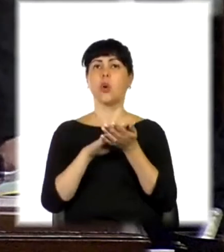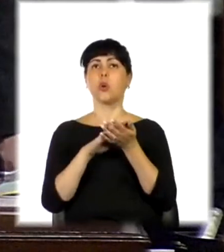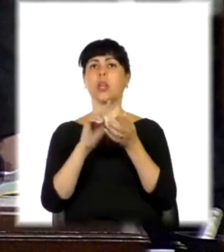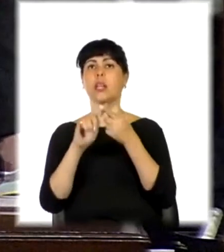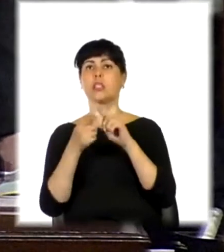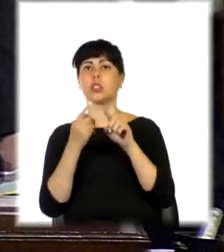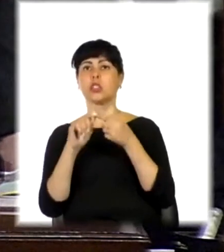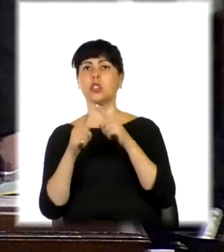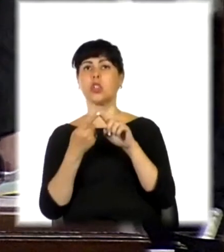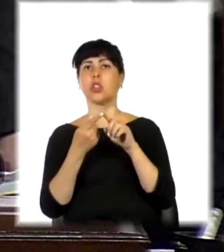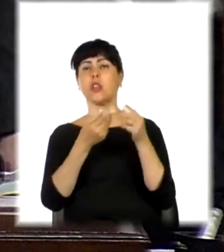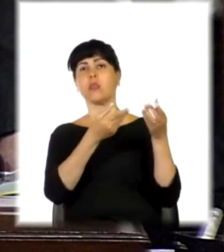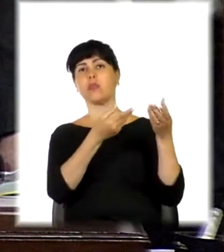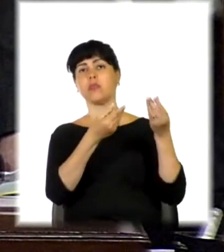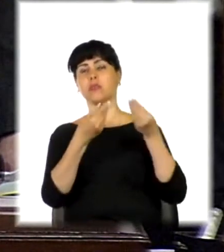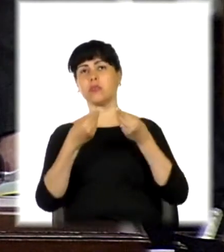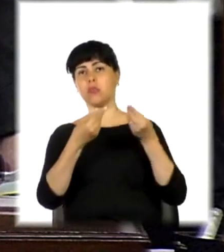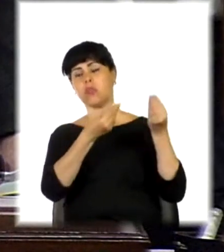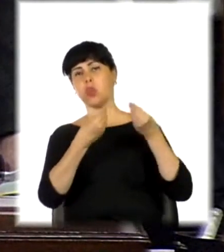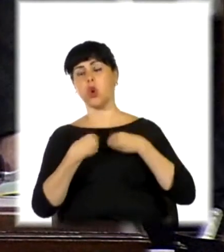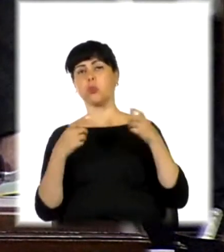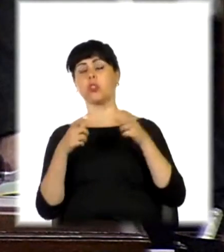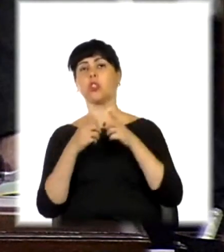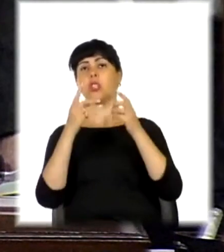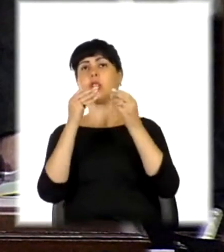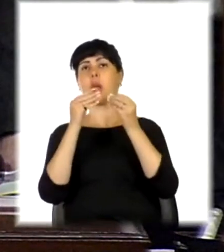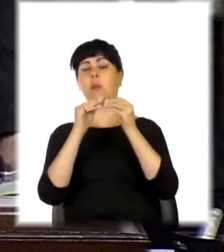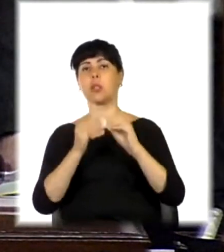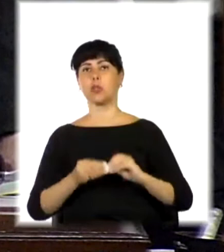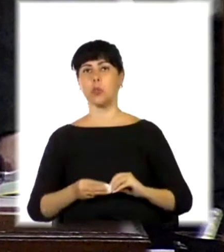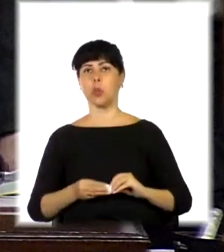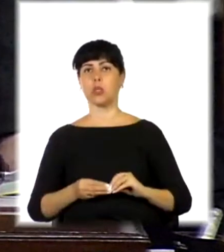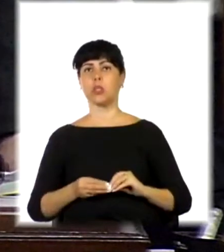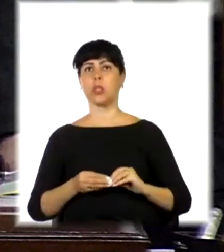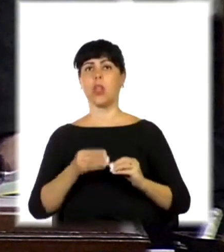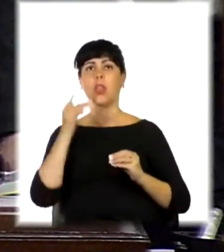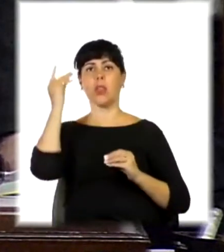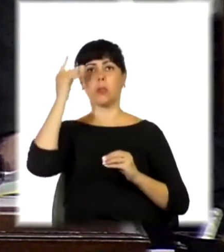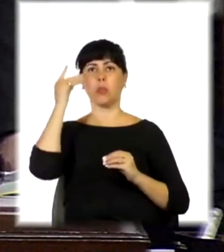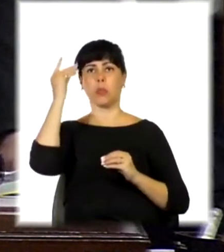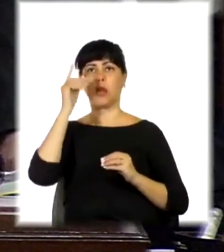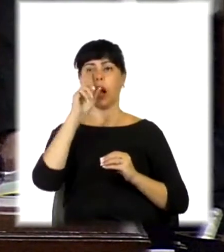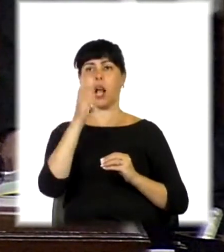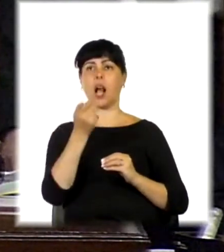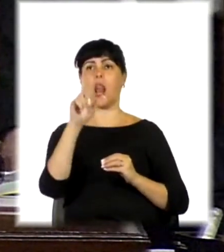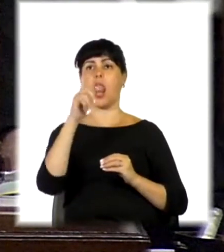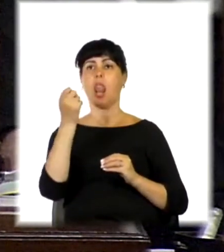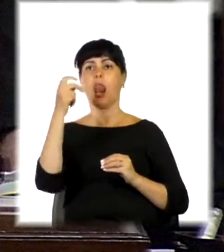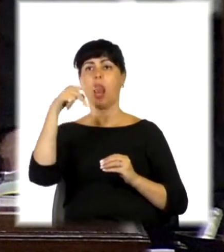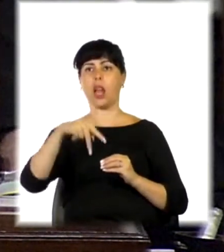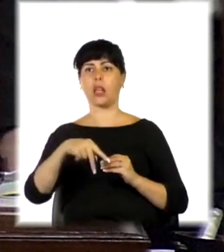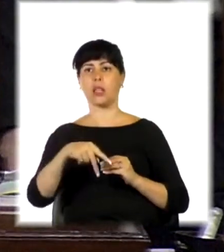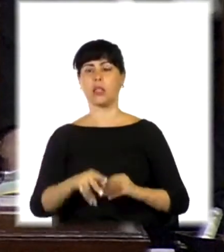procede de la comisión de presupuesto y su miembro informante la diputada liliana galán a quien le damos la